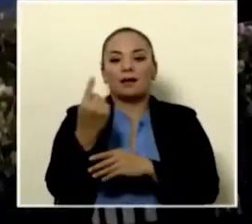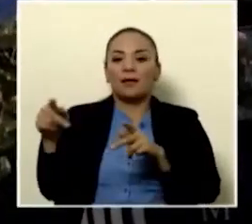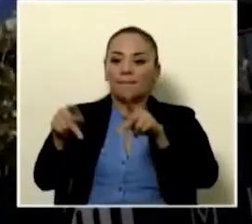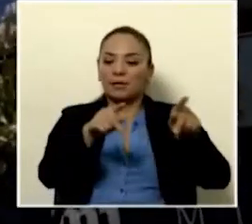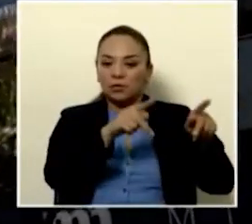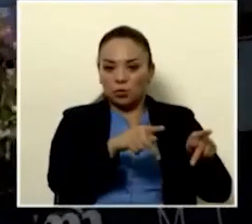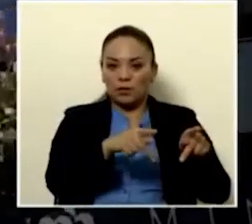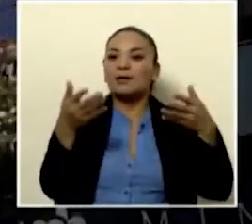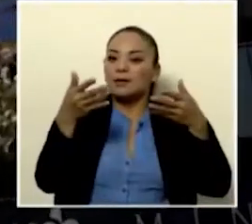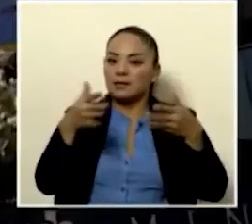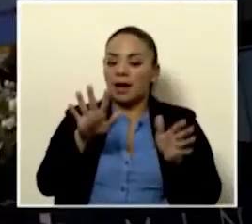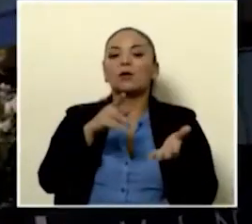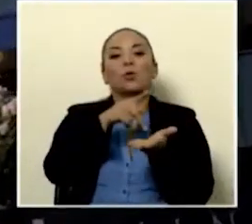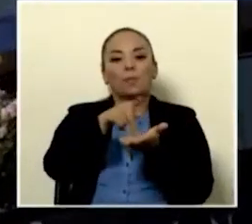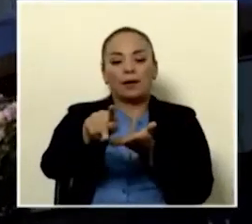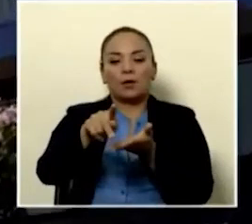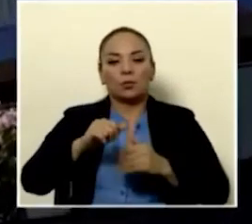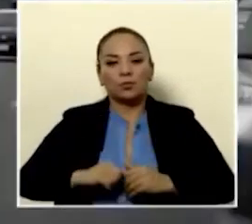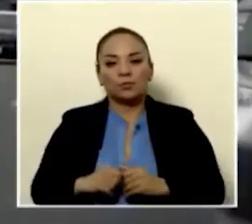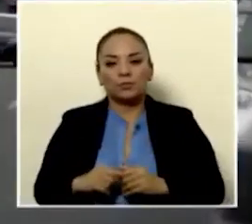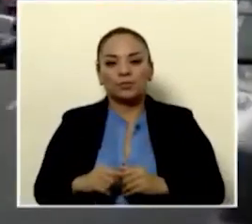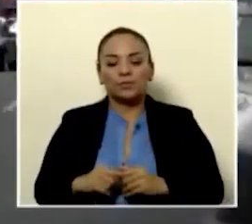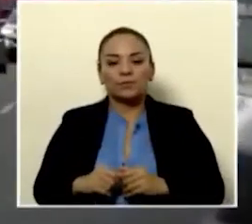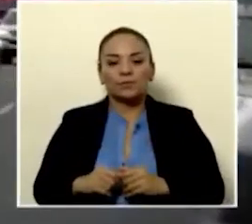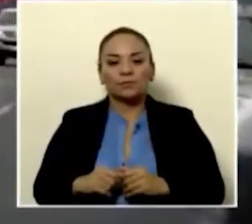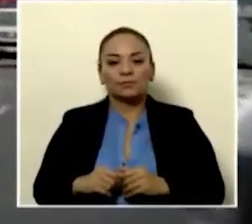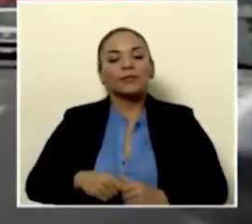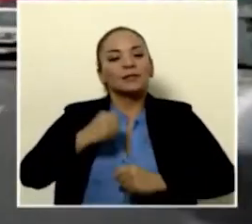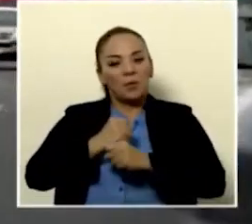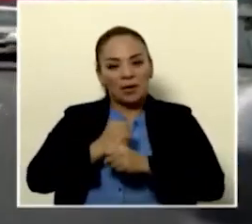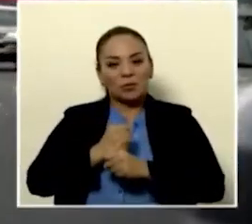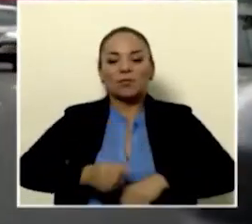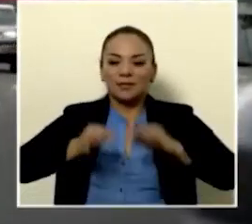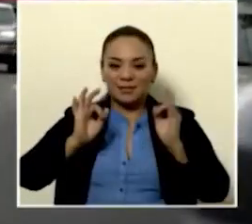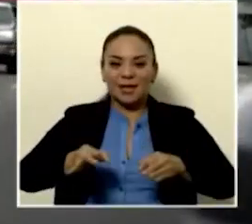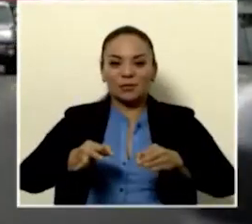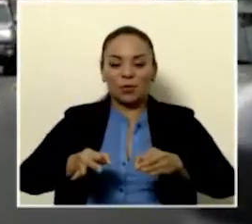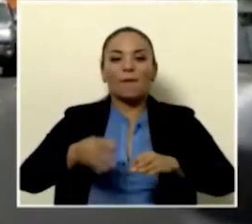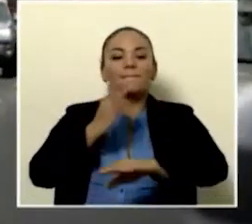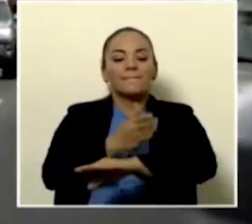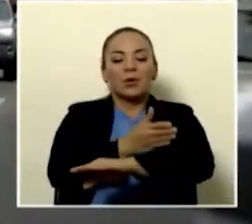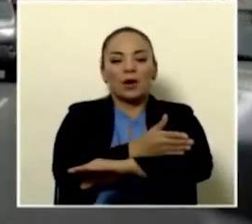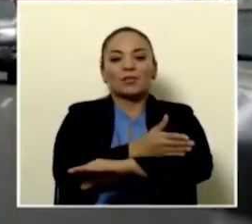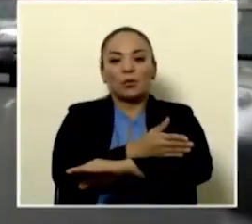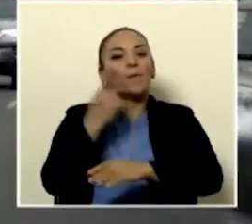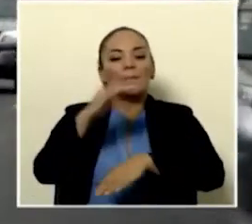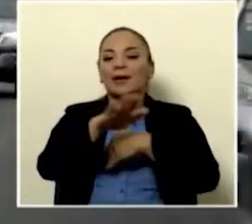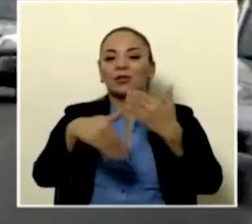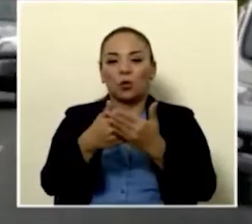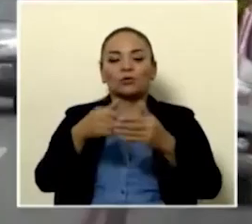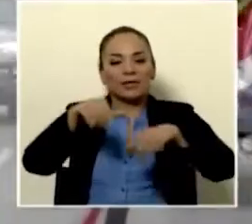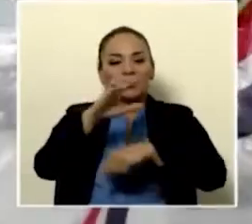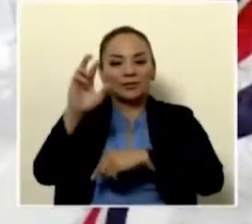las personas que al día de hoy ya han cancelado, trabajando, decidiendo, mejorando para todos